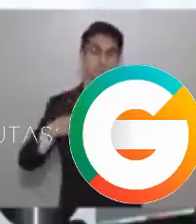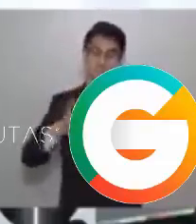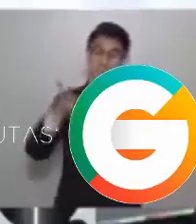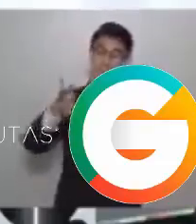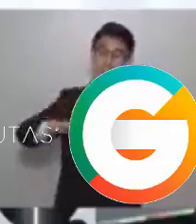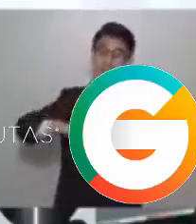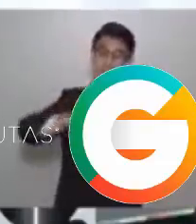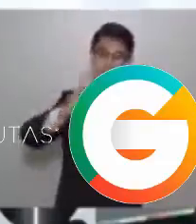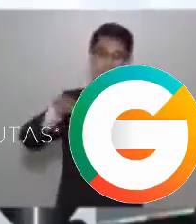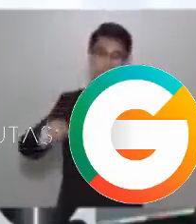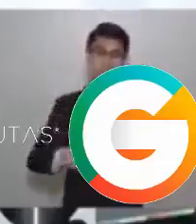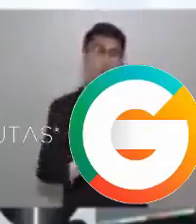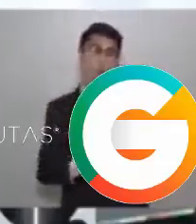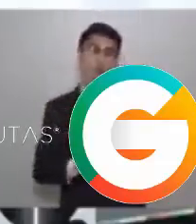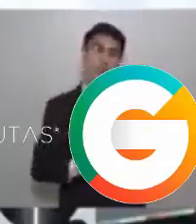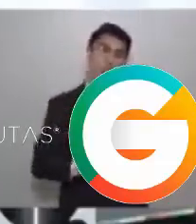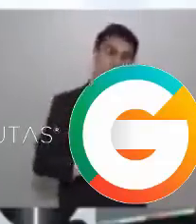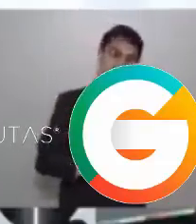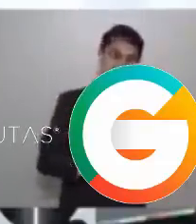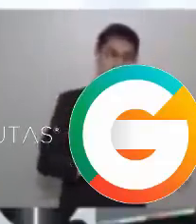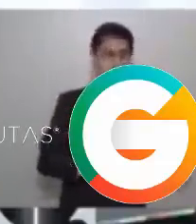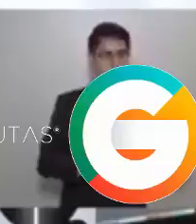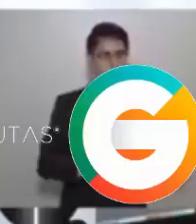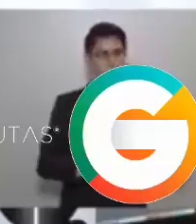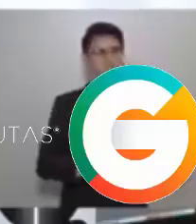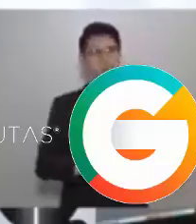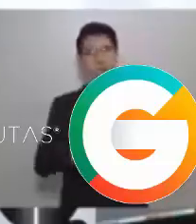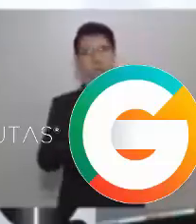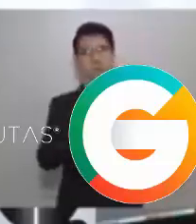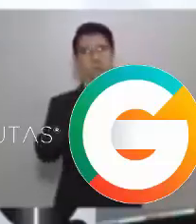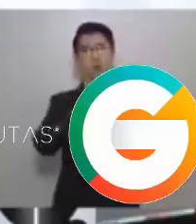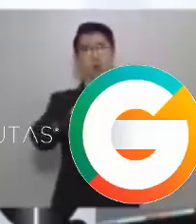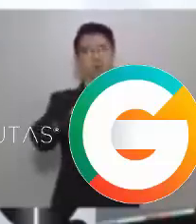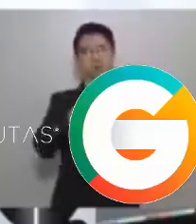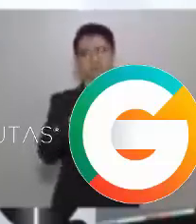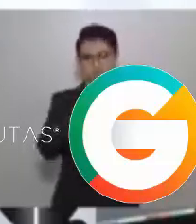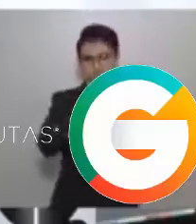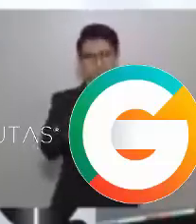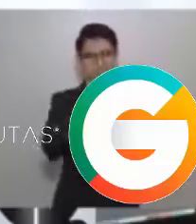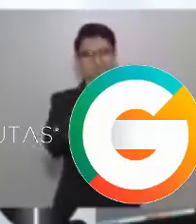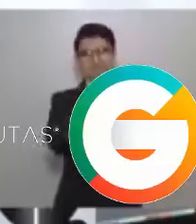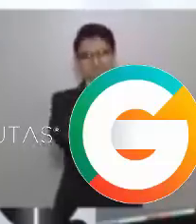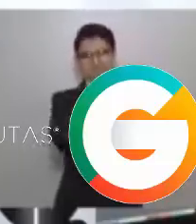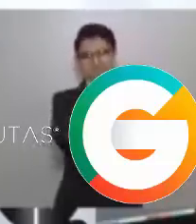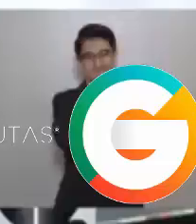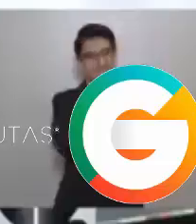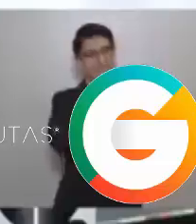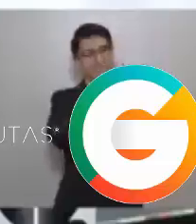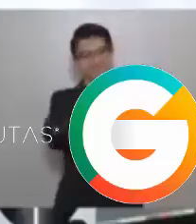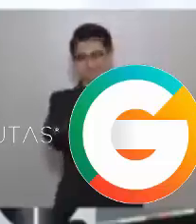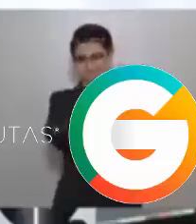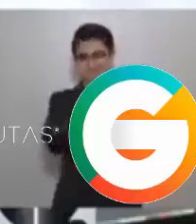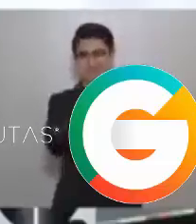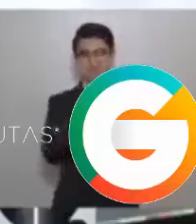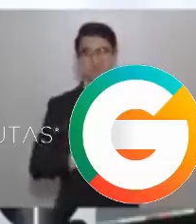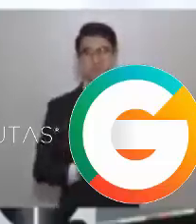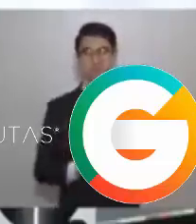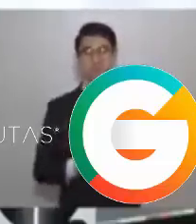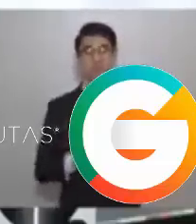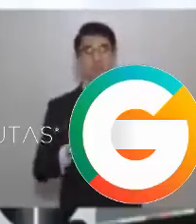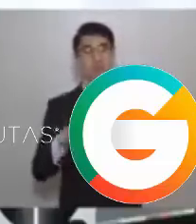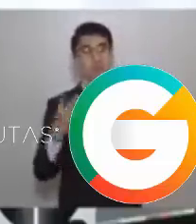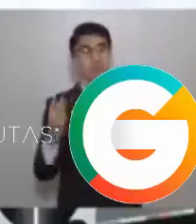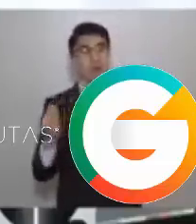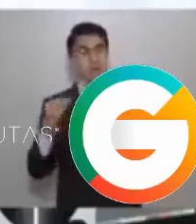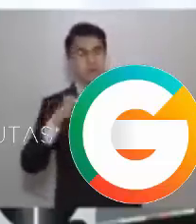fallecidas. Asimismo, también agregar que pues es un evento